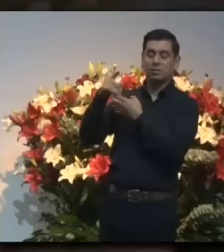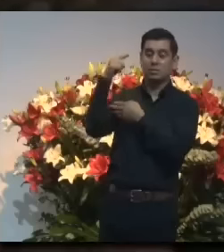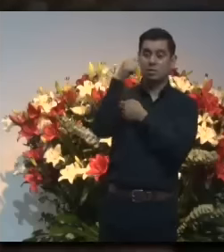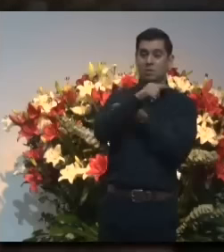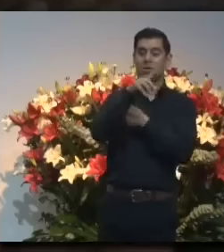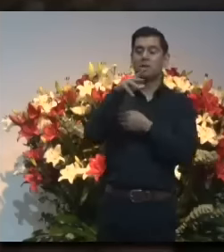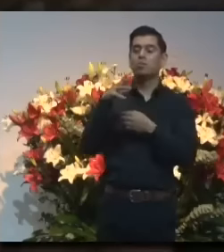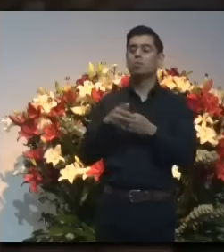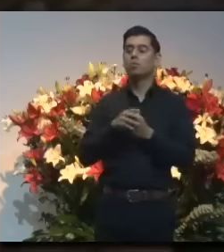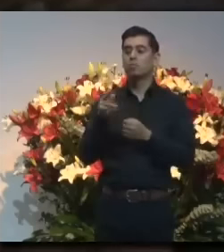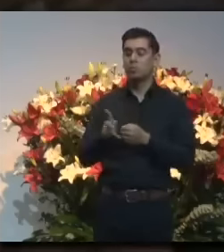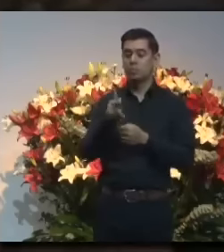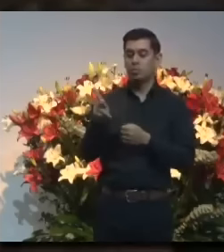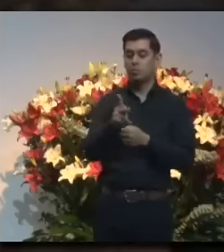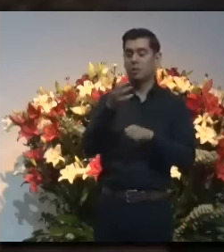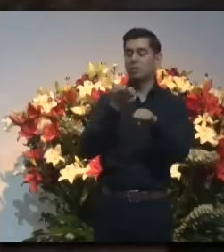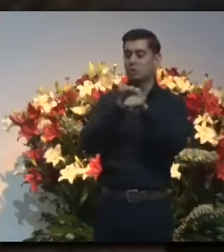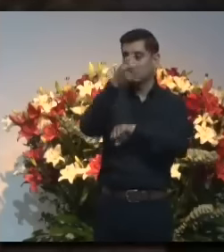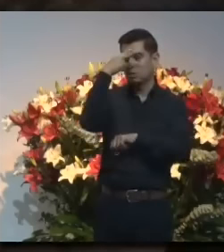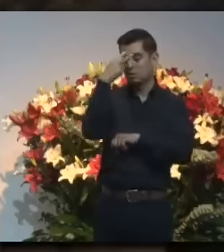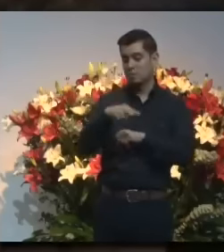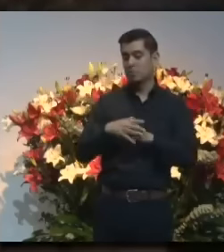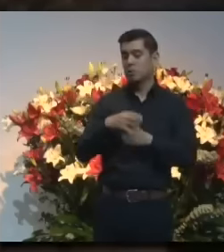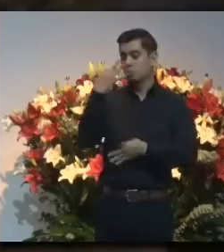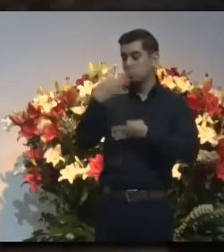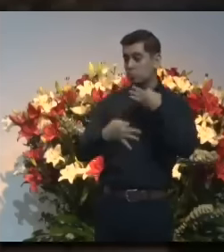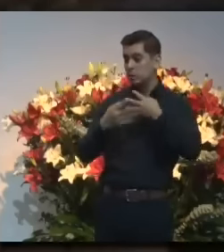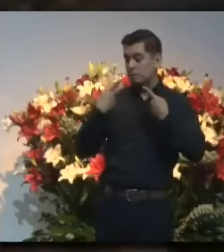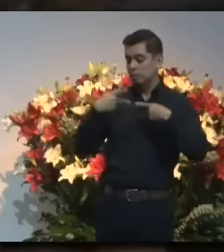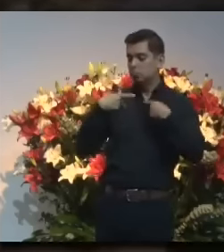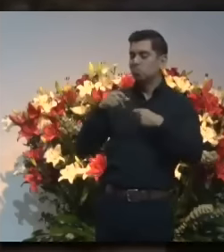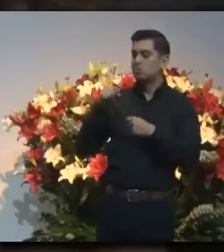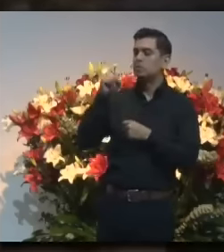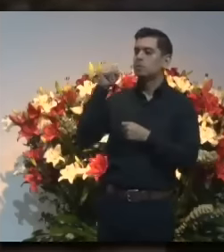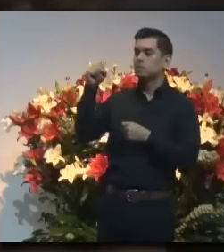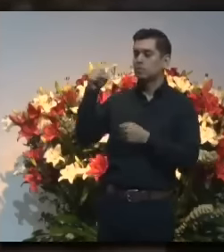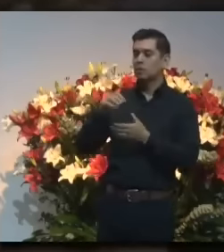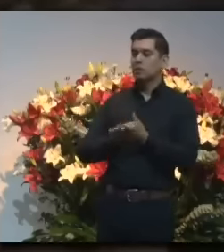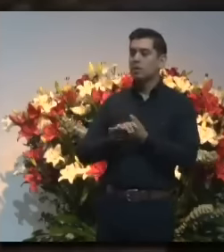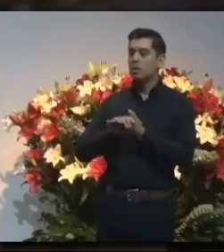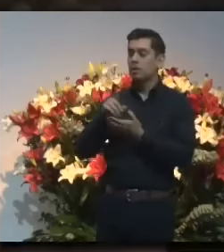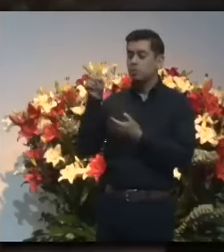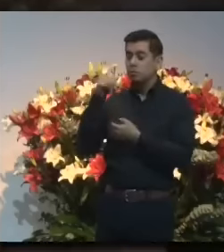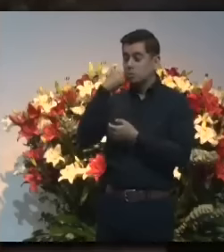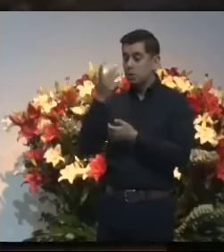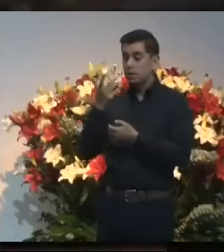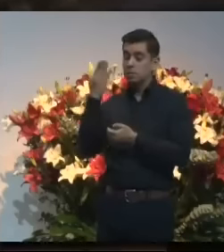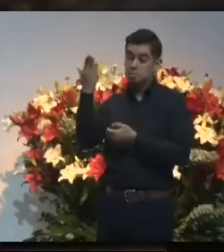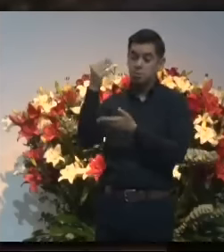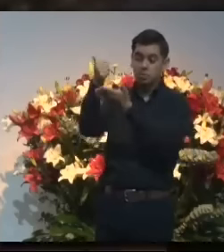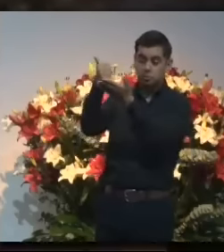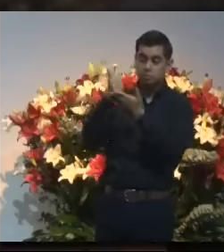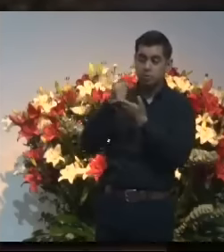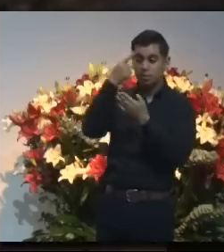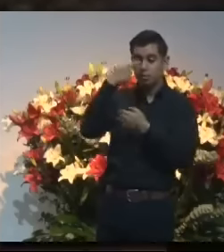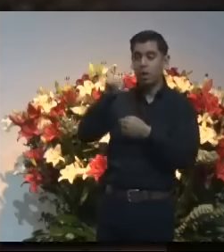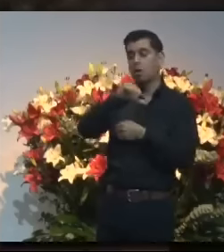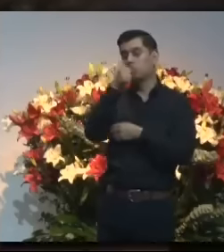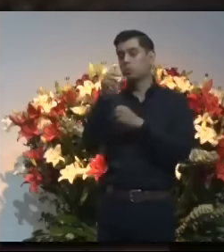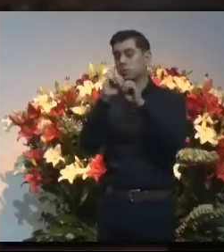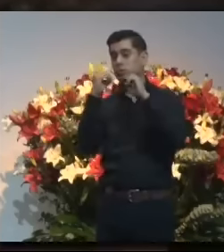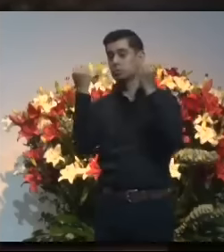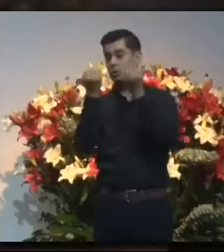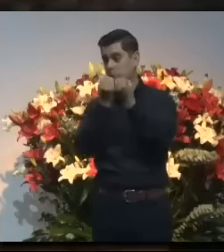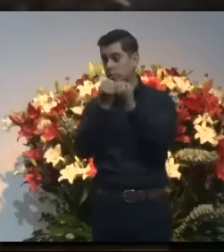de México, donde la gente tomó justicia por su propia cuenta? ¿Consideras viable pedir apoyo a organizaciones internacionales para recuperar la soberanía del